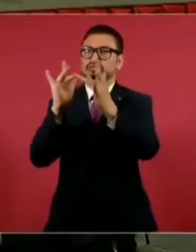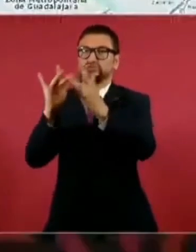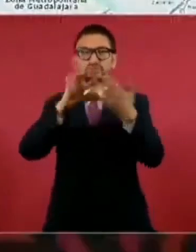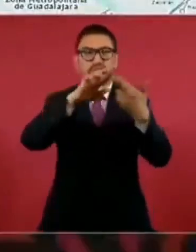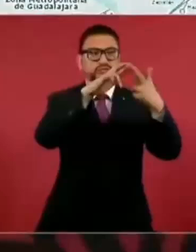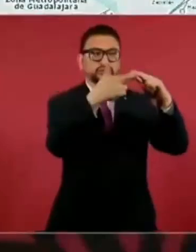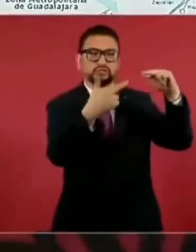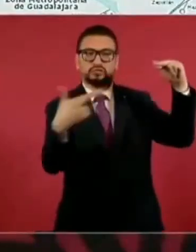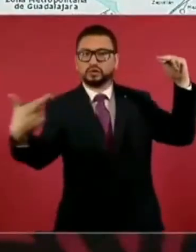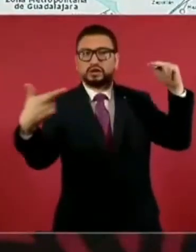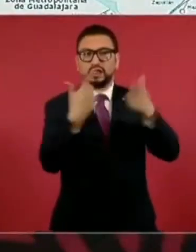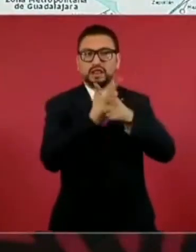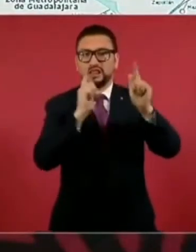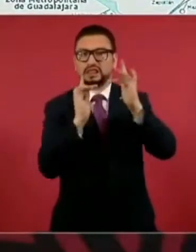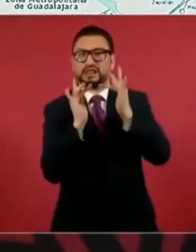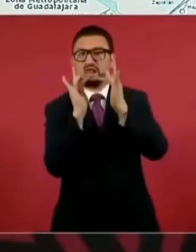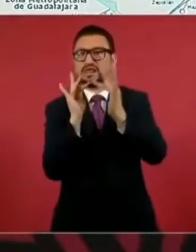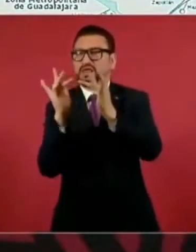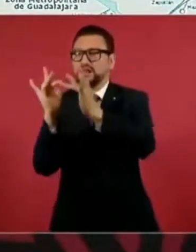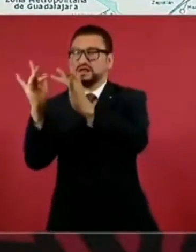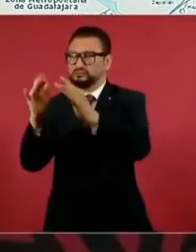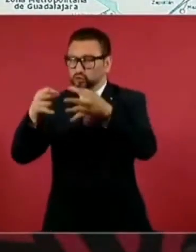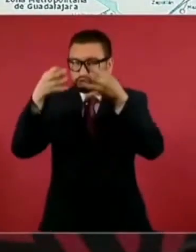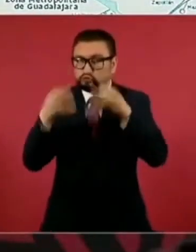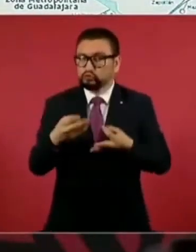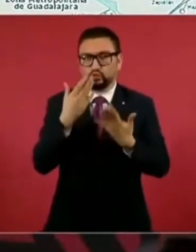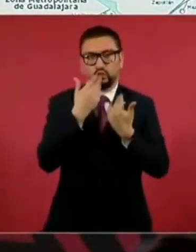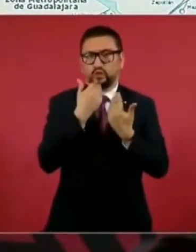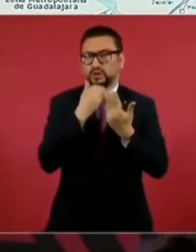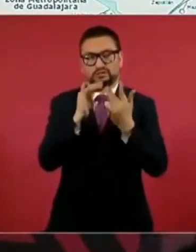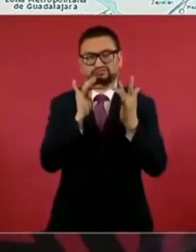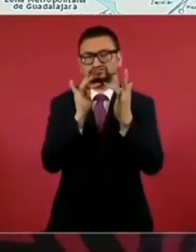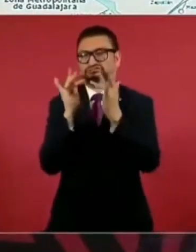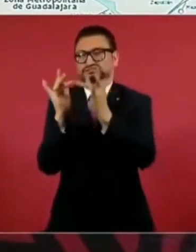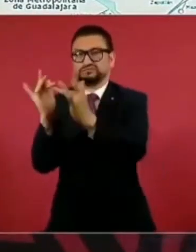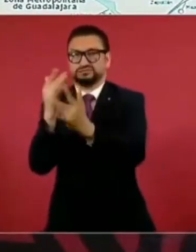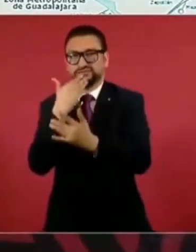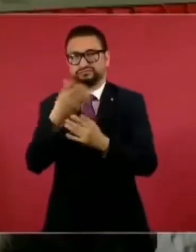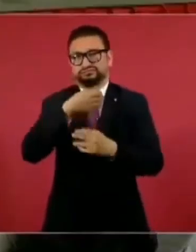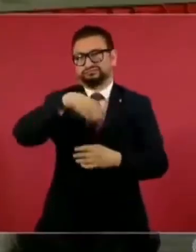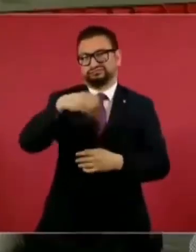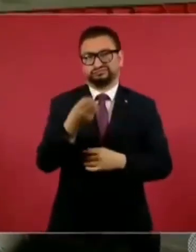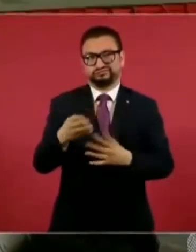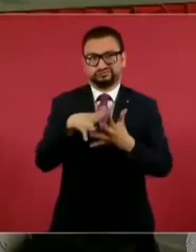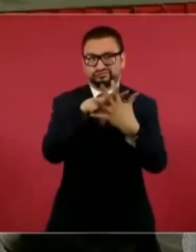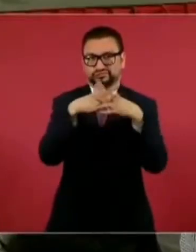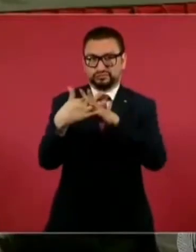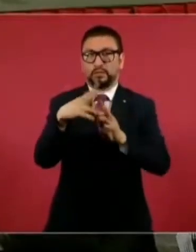red, no en puntos bien definidos. En este momento, gracias a la